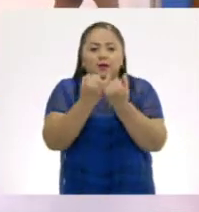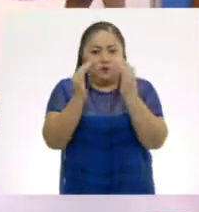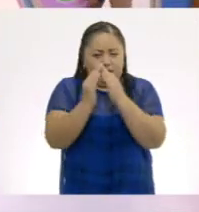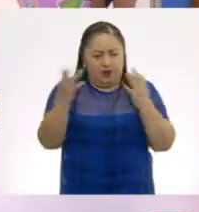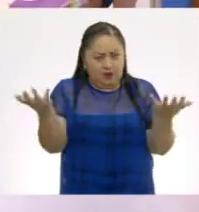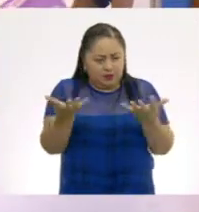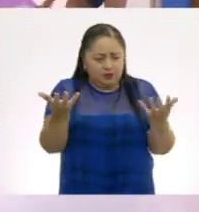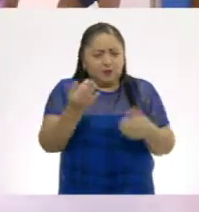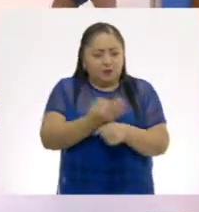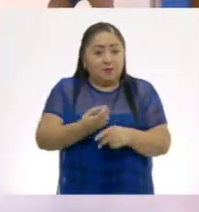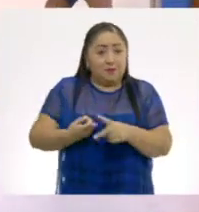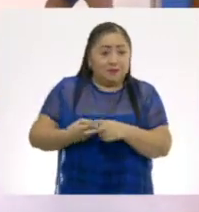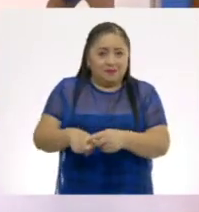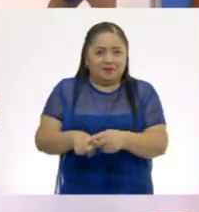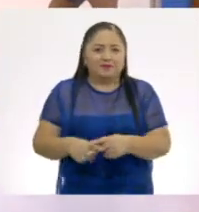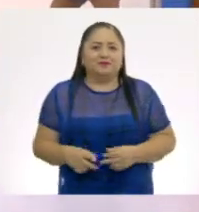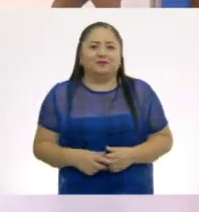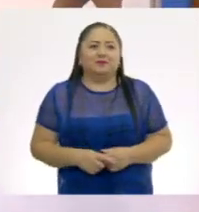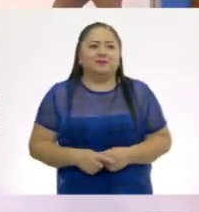en su casa y comenzamos.